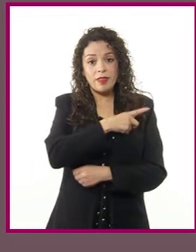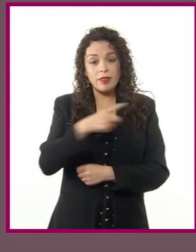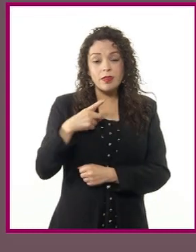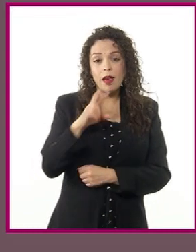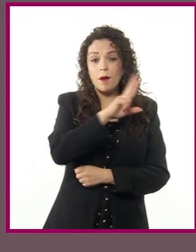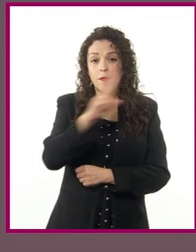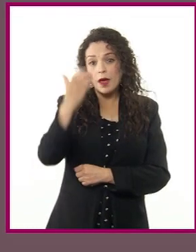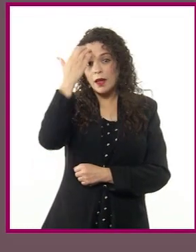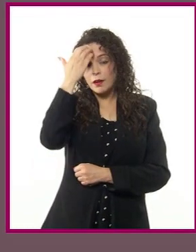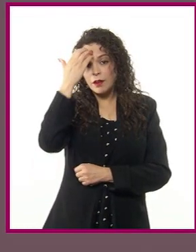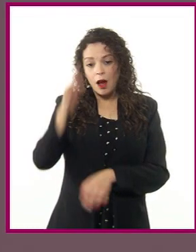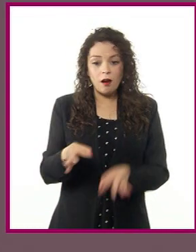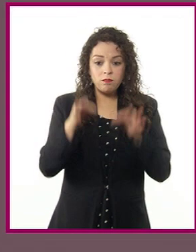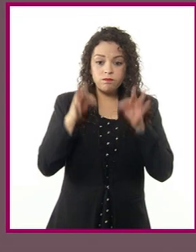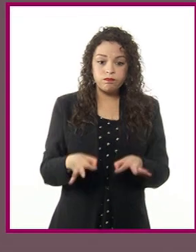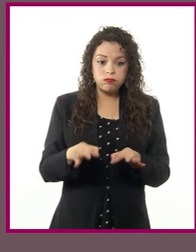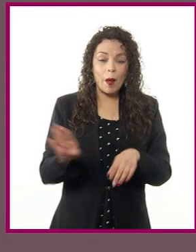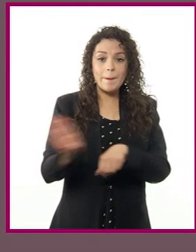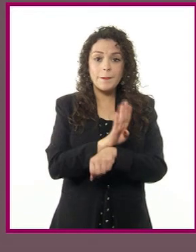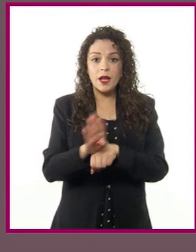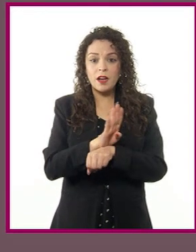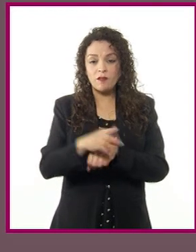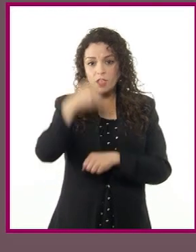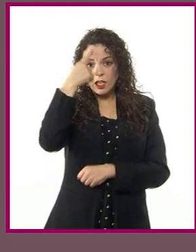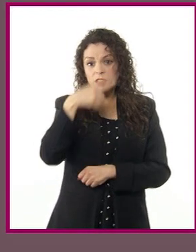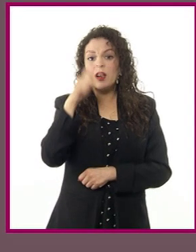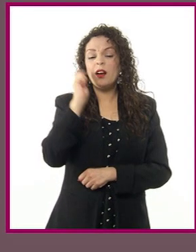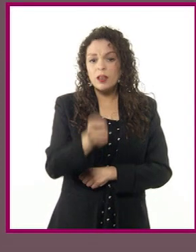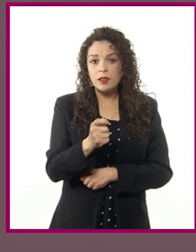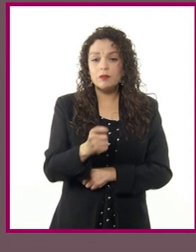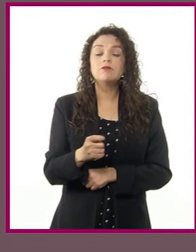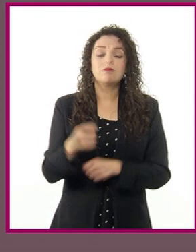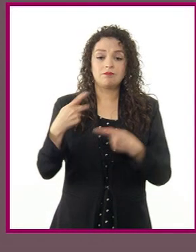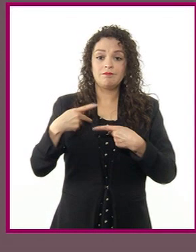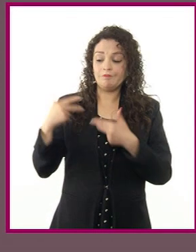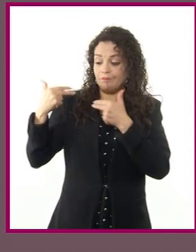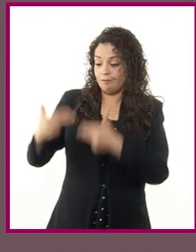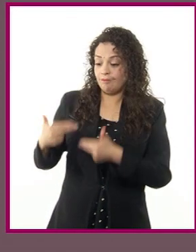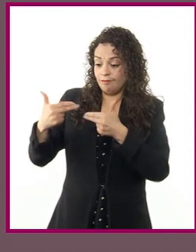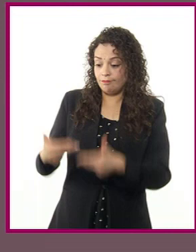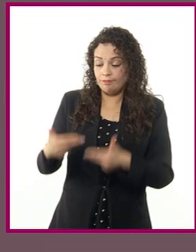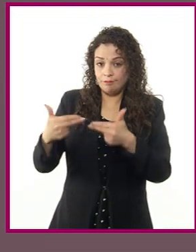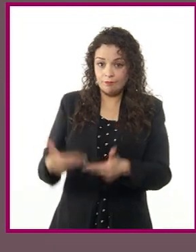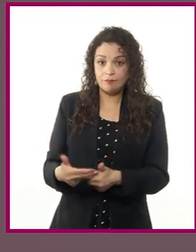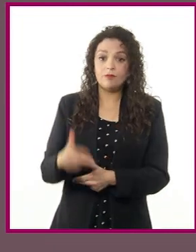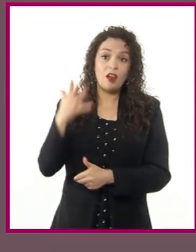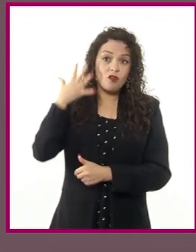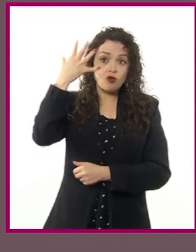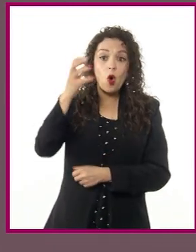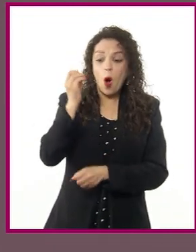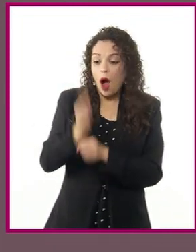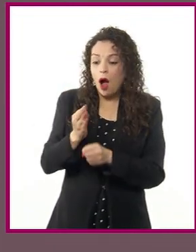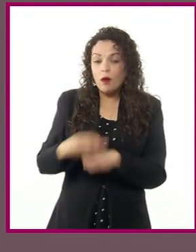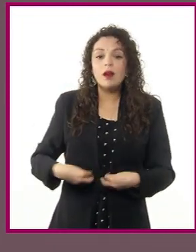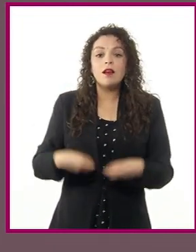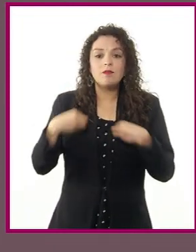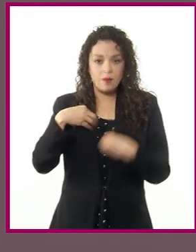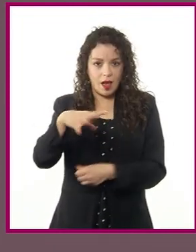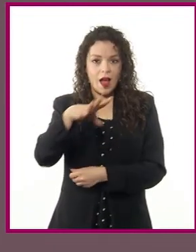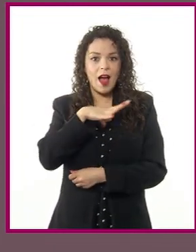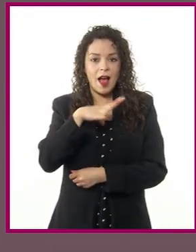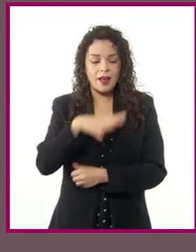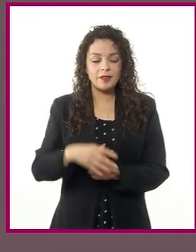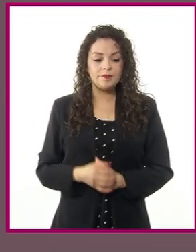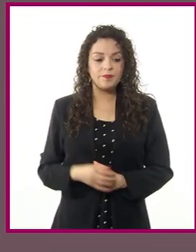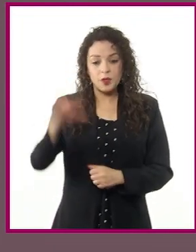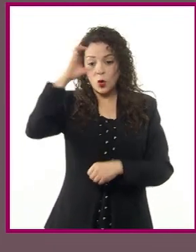y consolidada en beneficio de las generaciones presentes y futuras. Como hemos visto, la cultura en